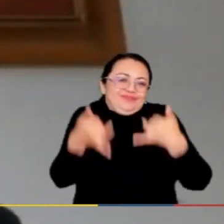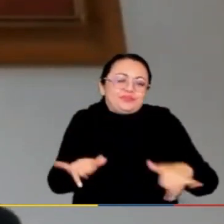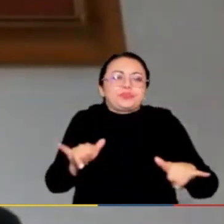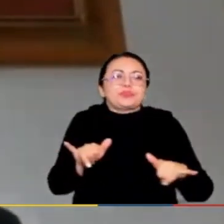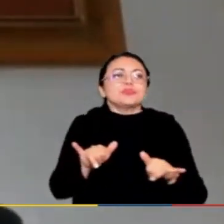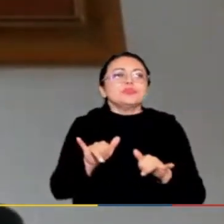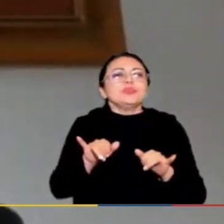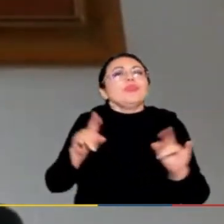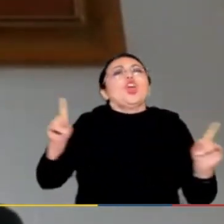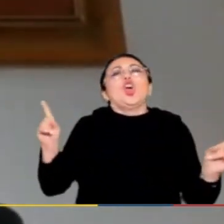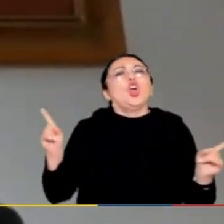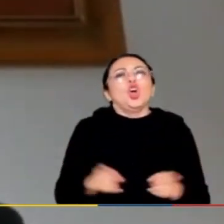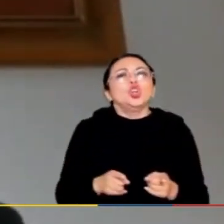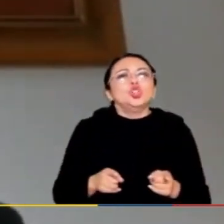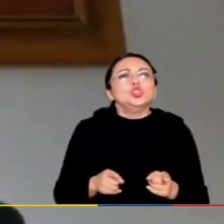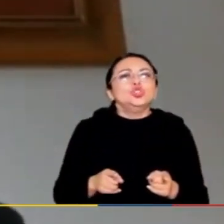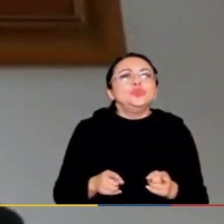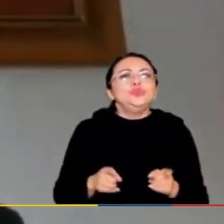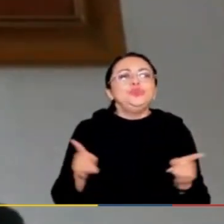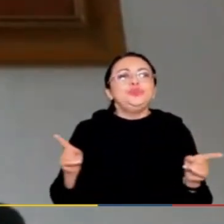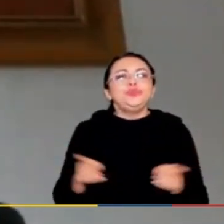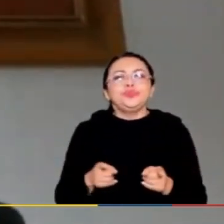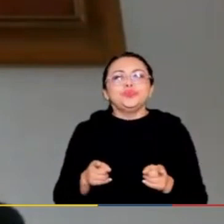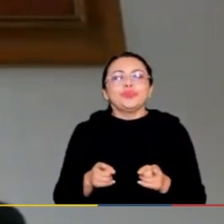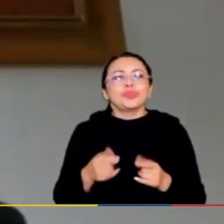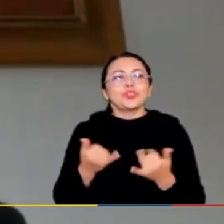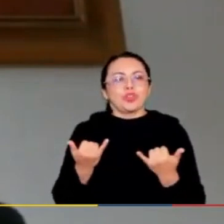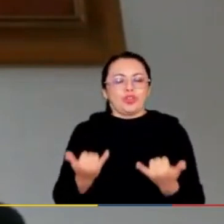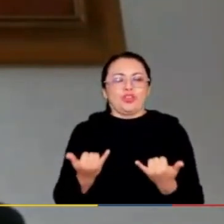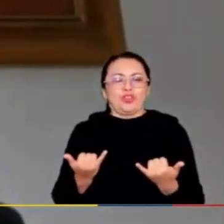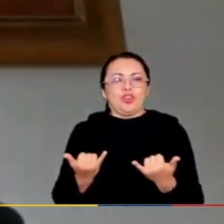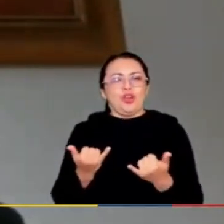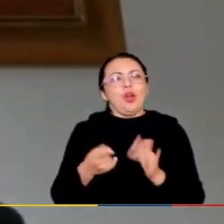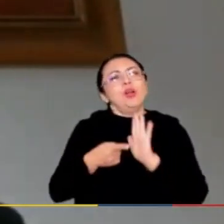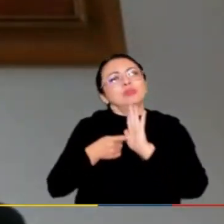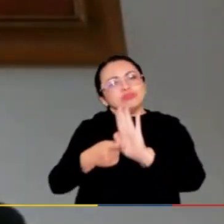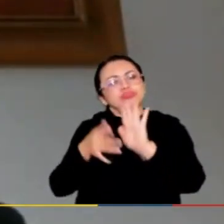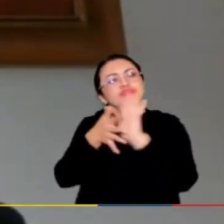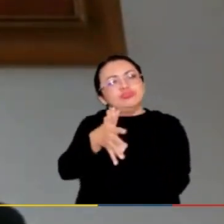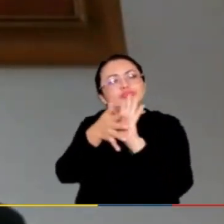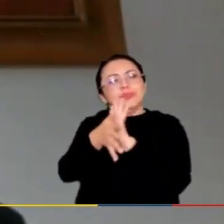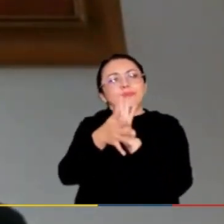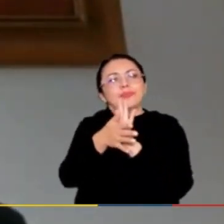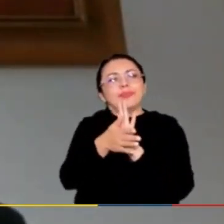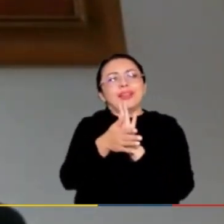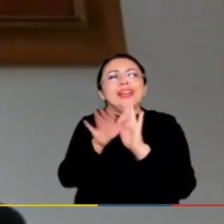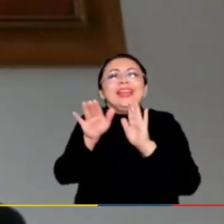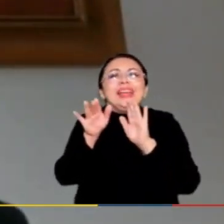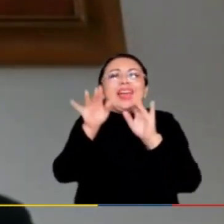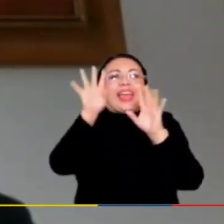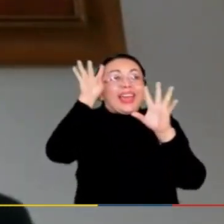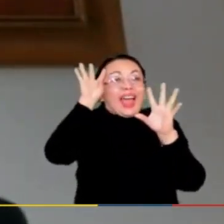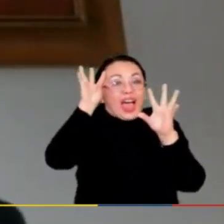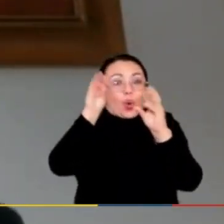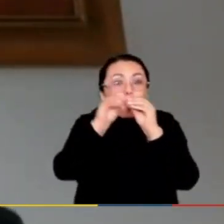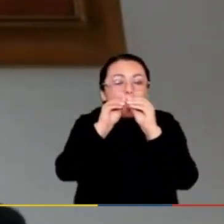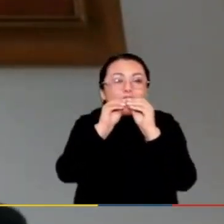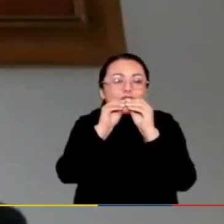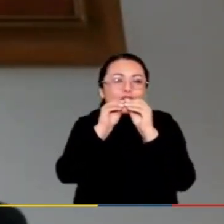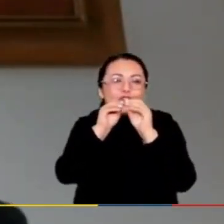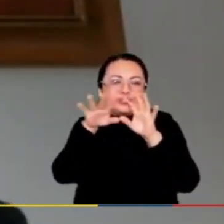podemos concluir es que se presentó en este caso lo que se trató frente a esta negociación que